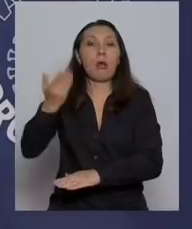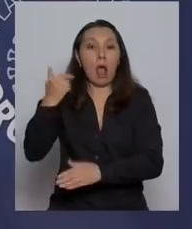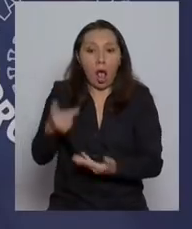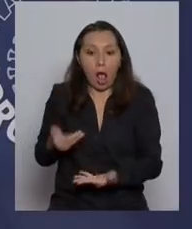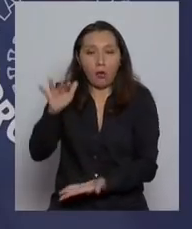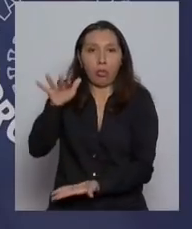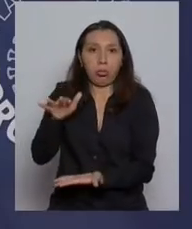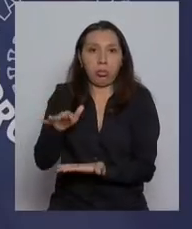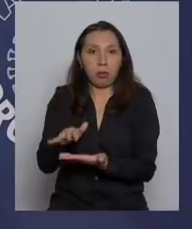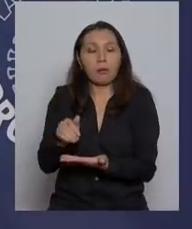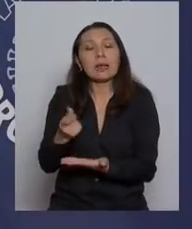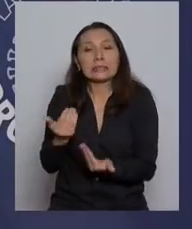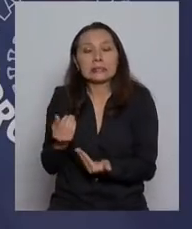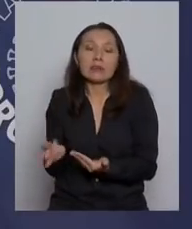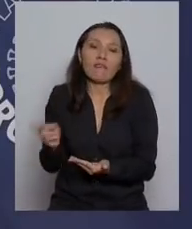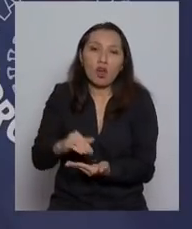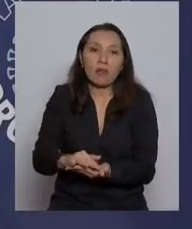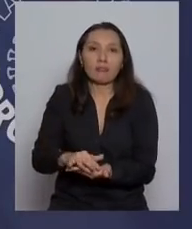bancos de sangre del país.